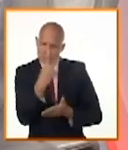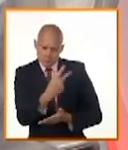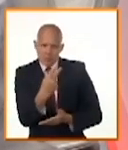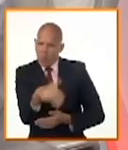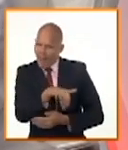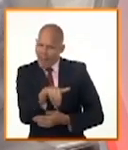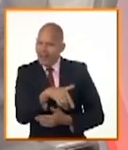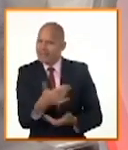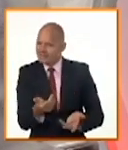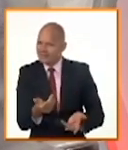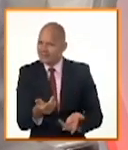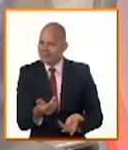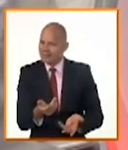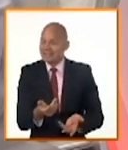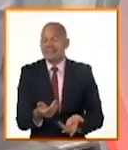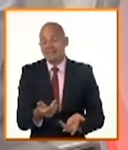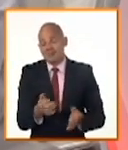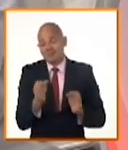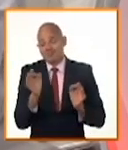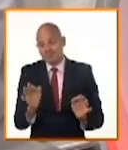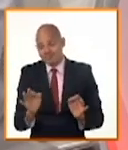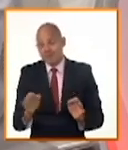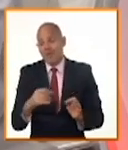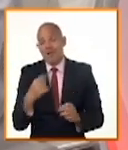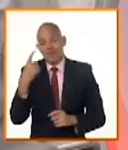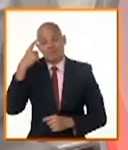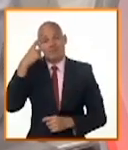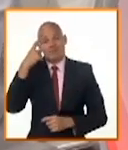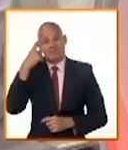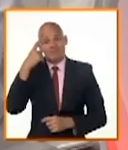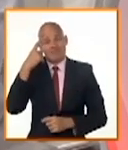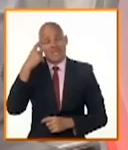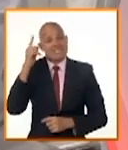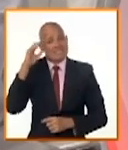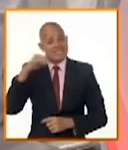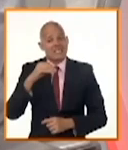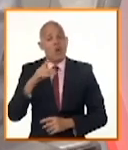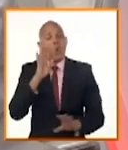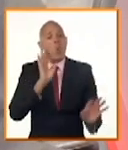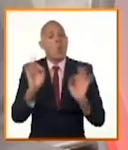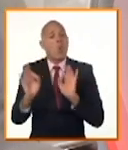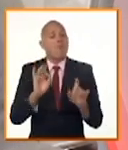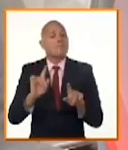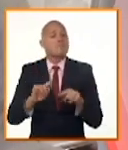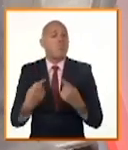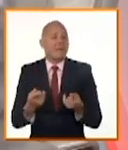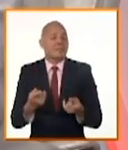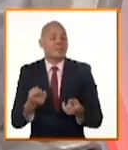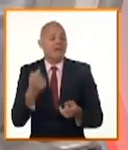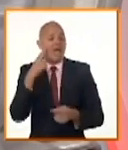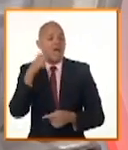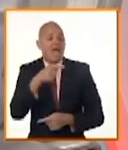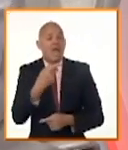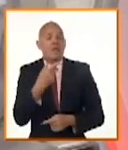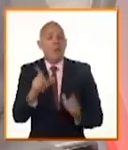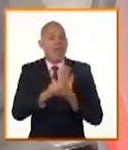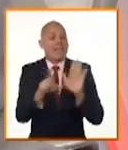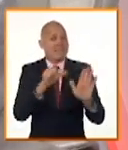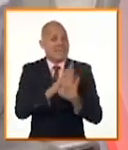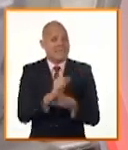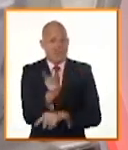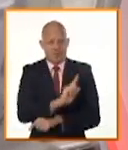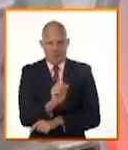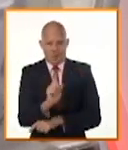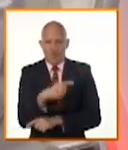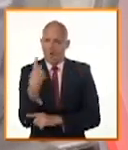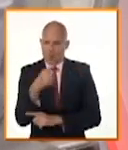lo que también tenemos el compromiso de no permitir ilegalidades no permitir indisciplina a lo interno Y a lo